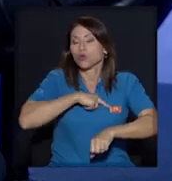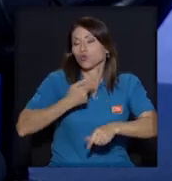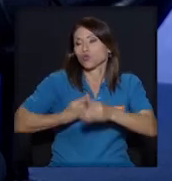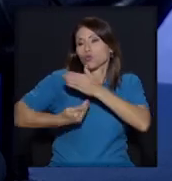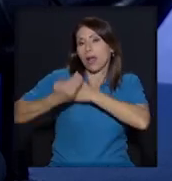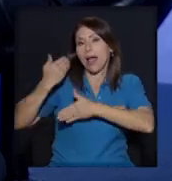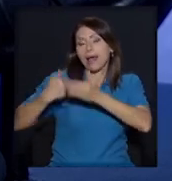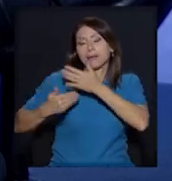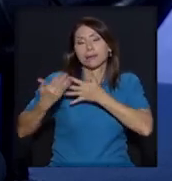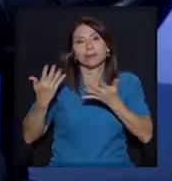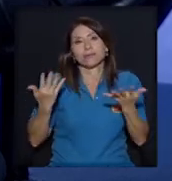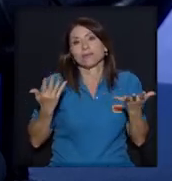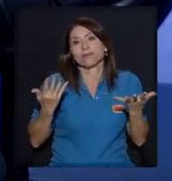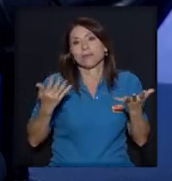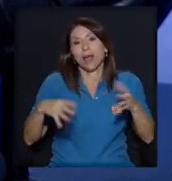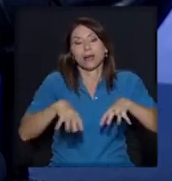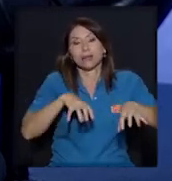actividades